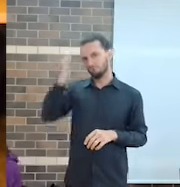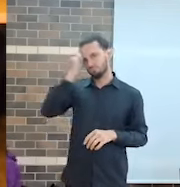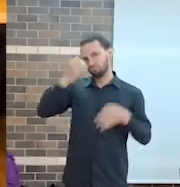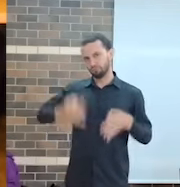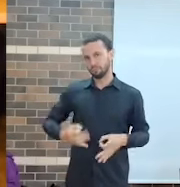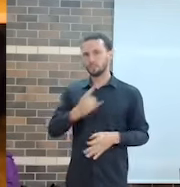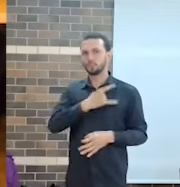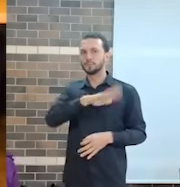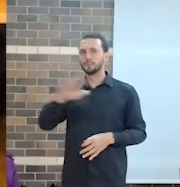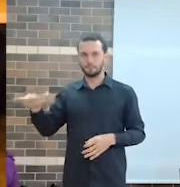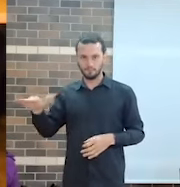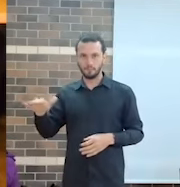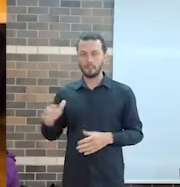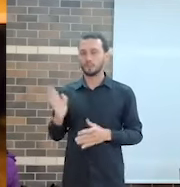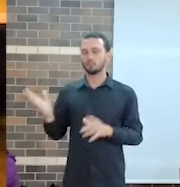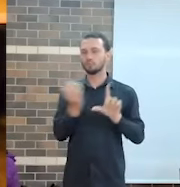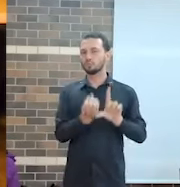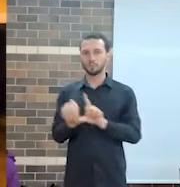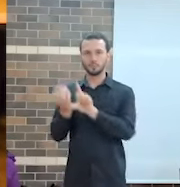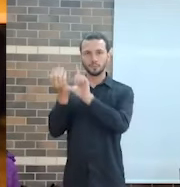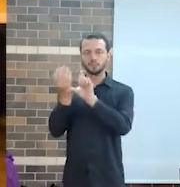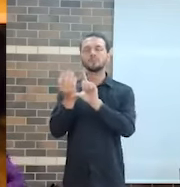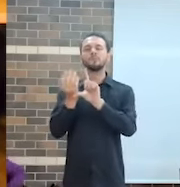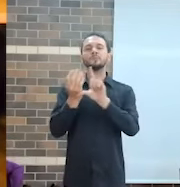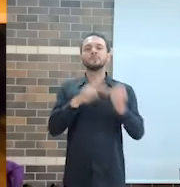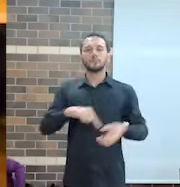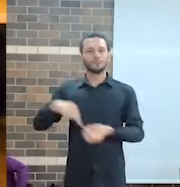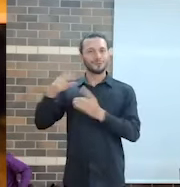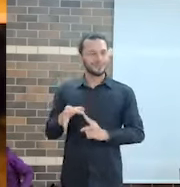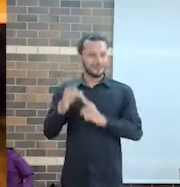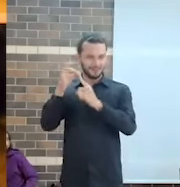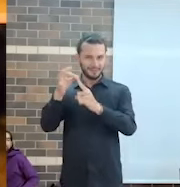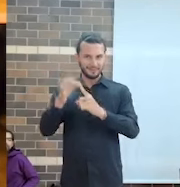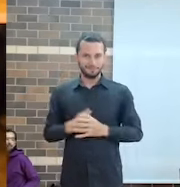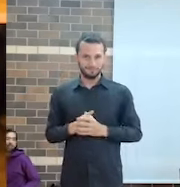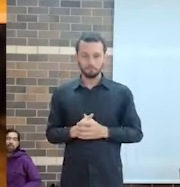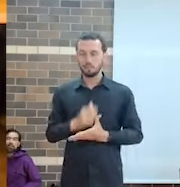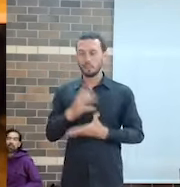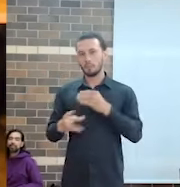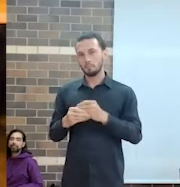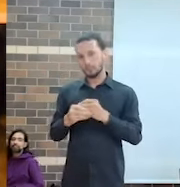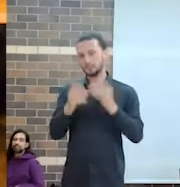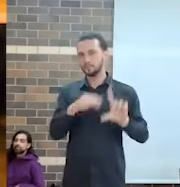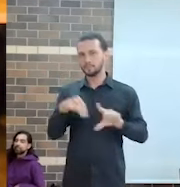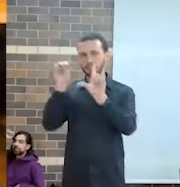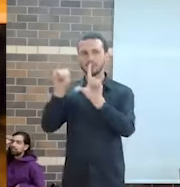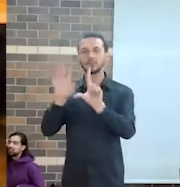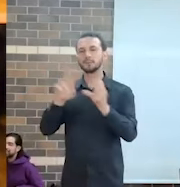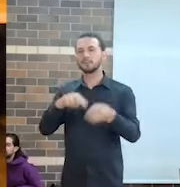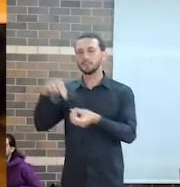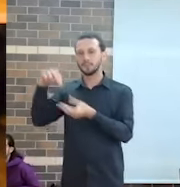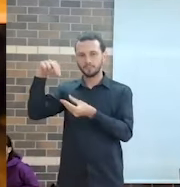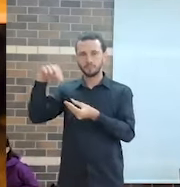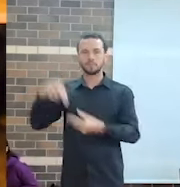Antioquia, licenciada en Educación Especial, maestría en